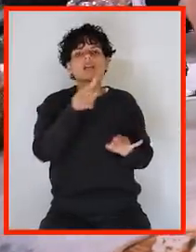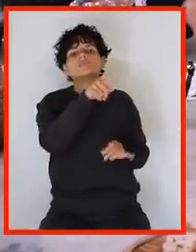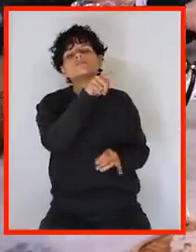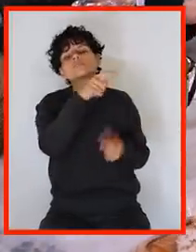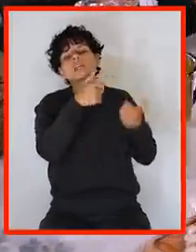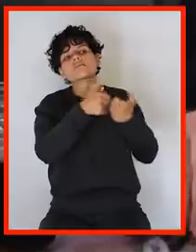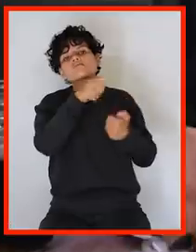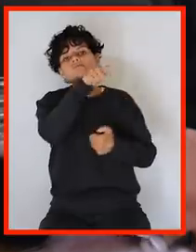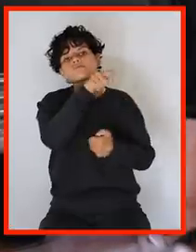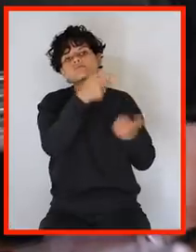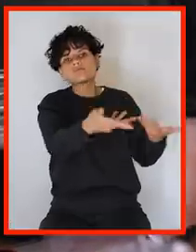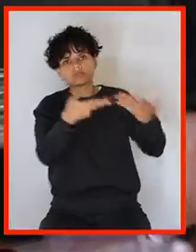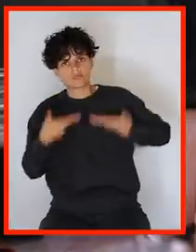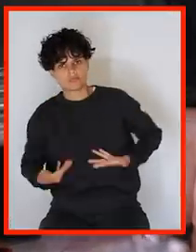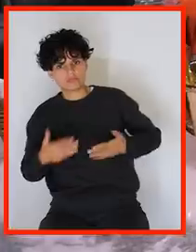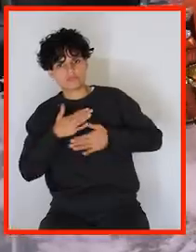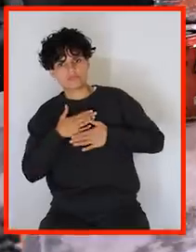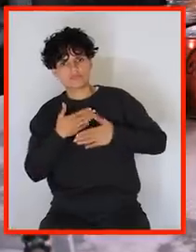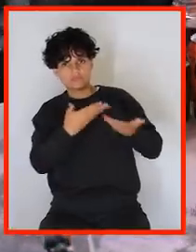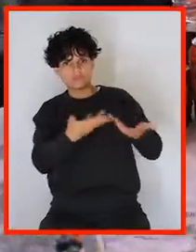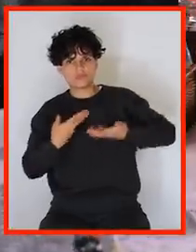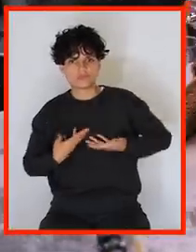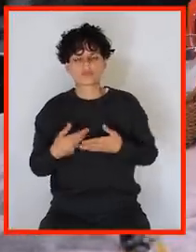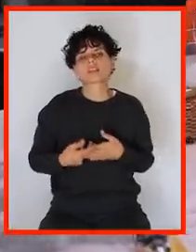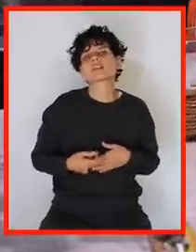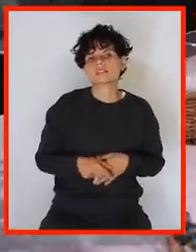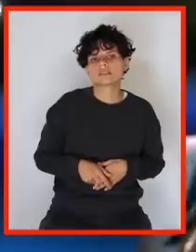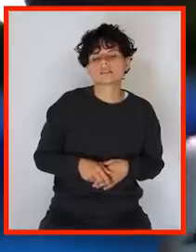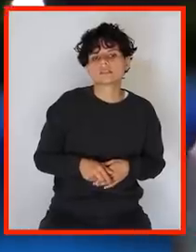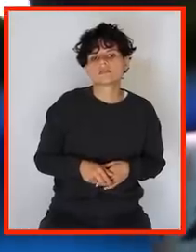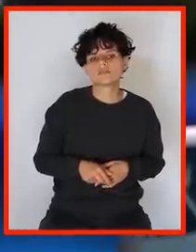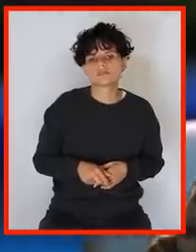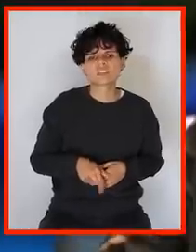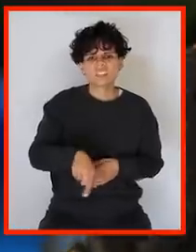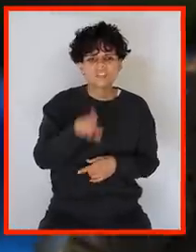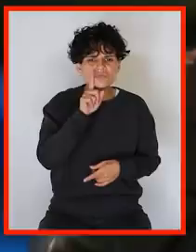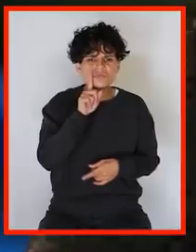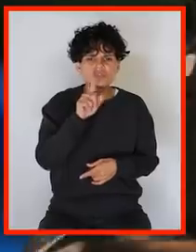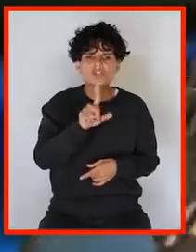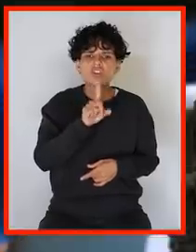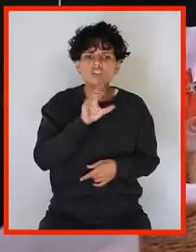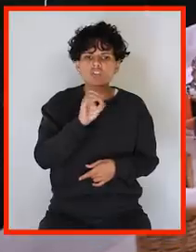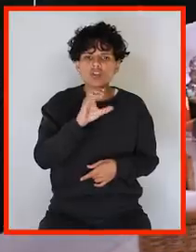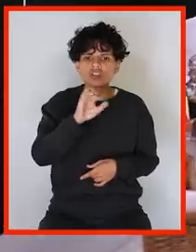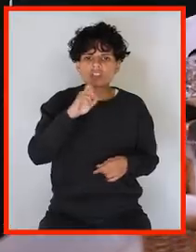Me la regaló mi señor. ¿Te regalaron eso al póker? Una mesita así. Buena. ¿Te gusta esto así,